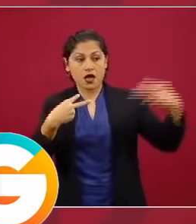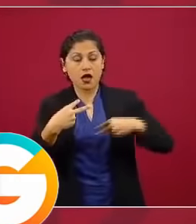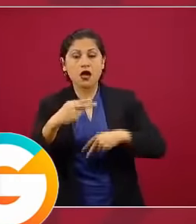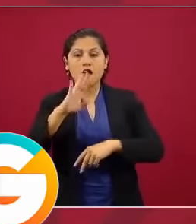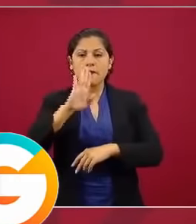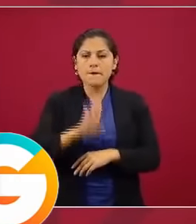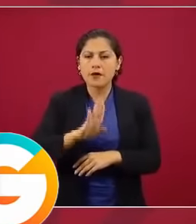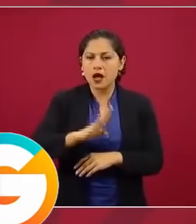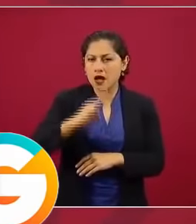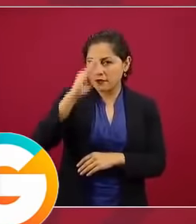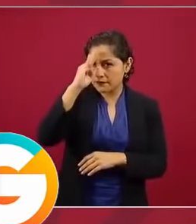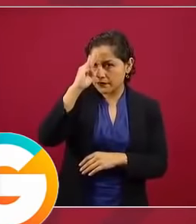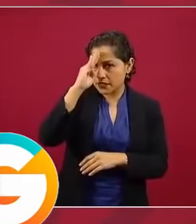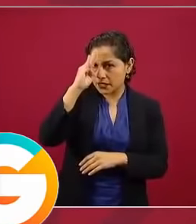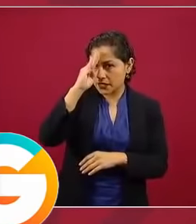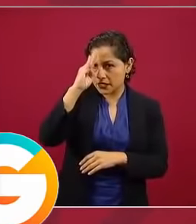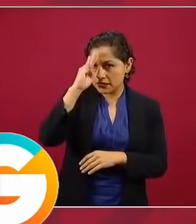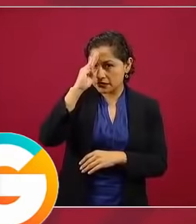manera